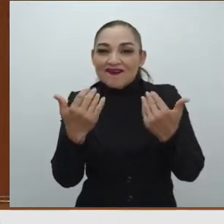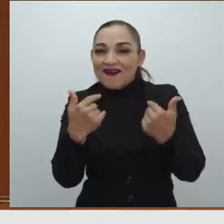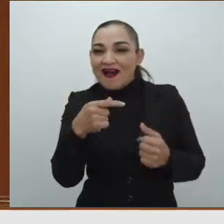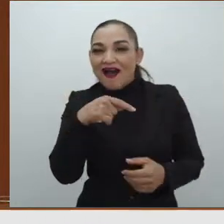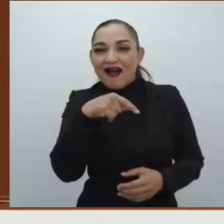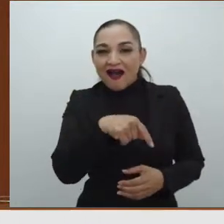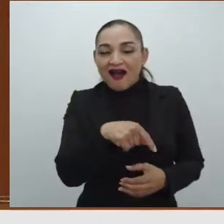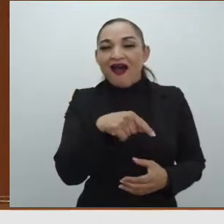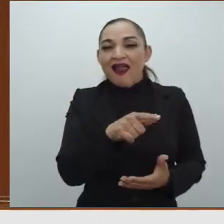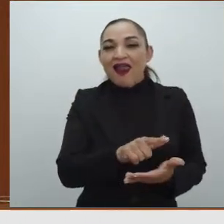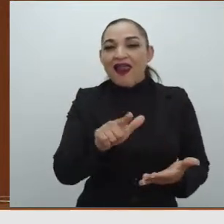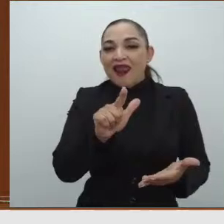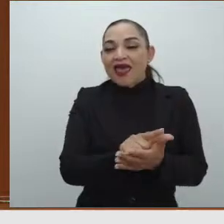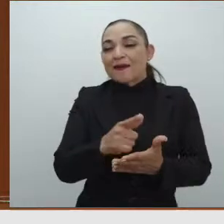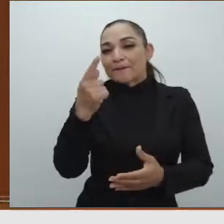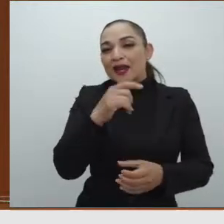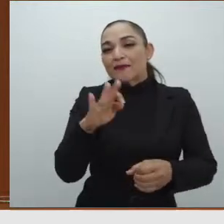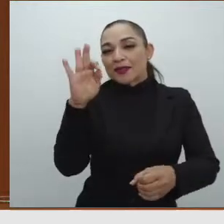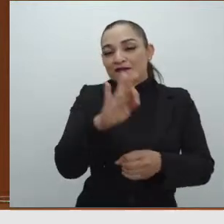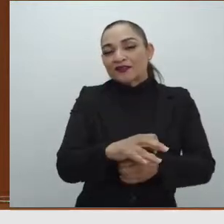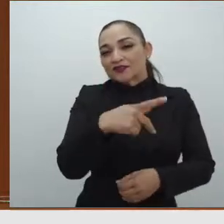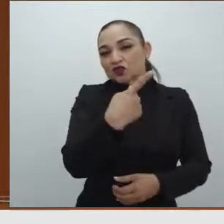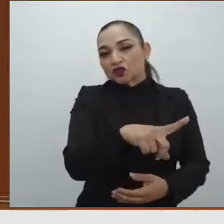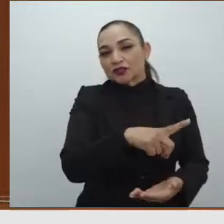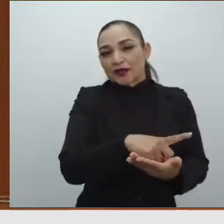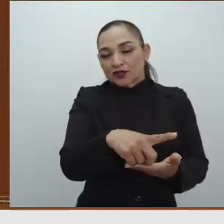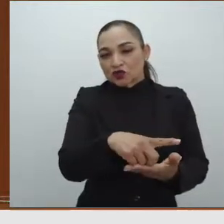Desde la máxima tribuna del estado de Sinaloa,